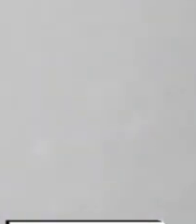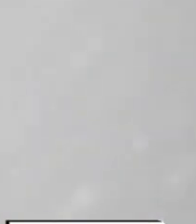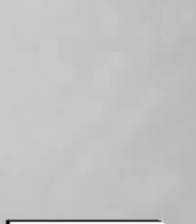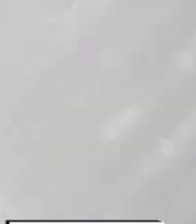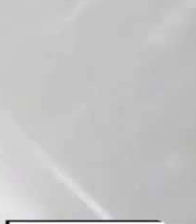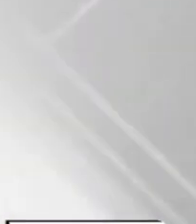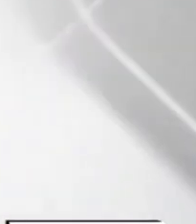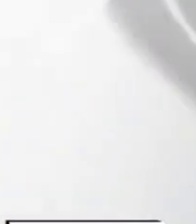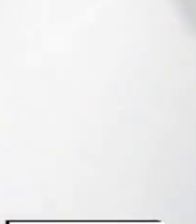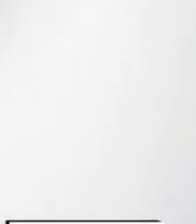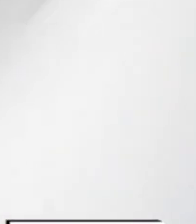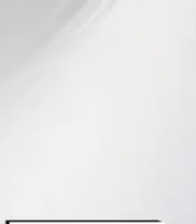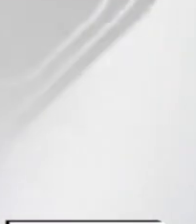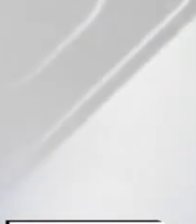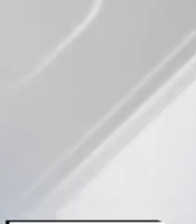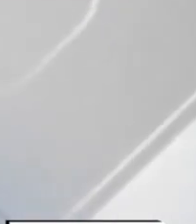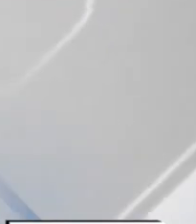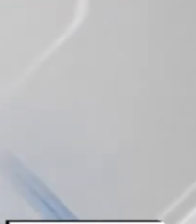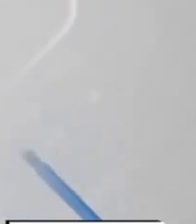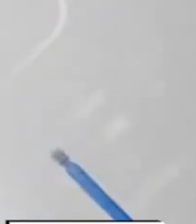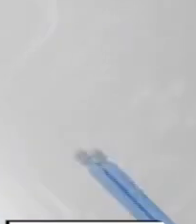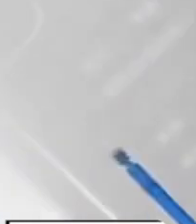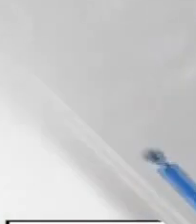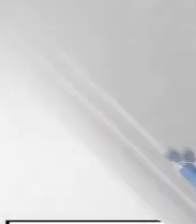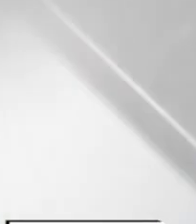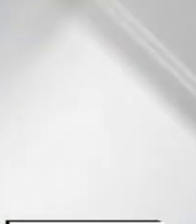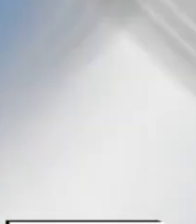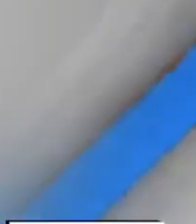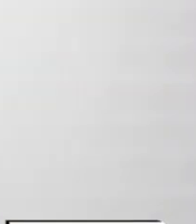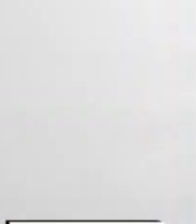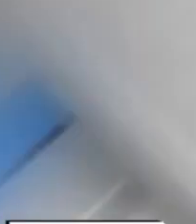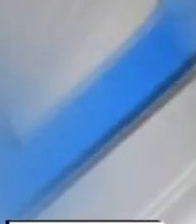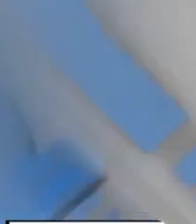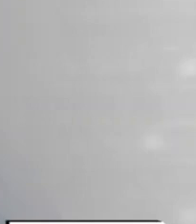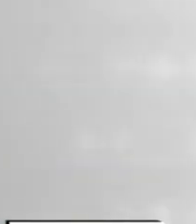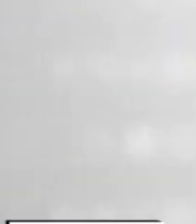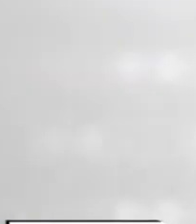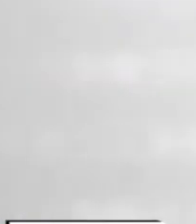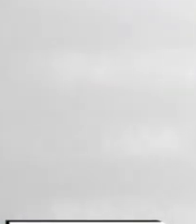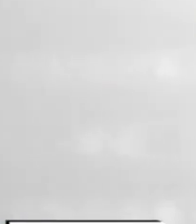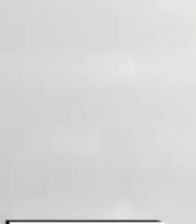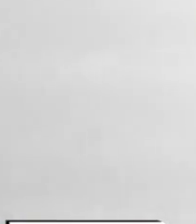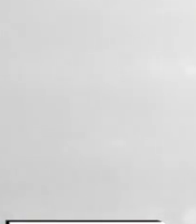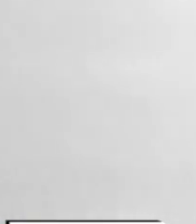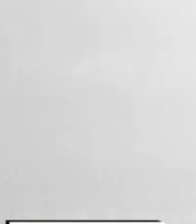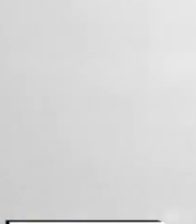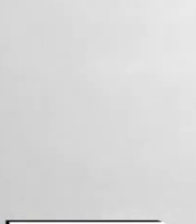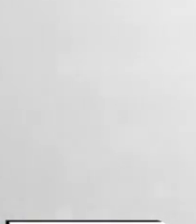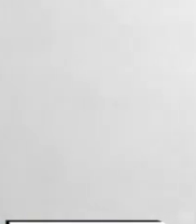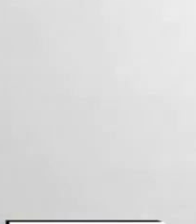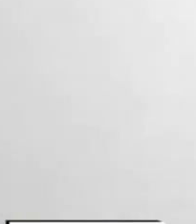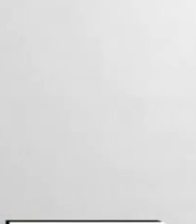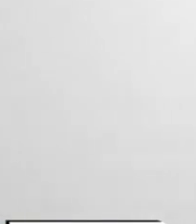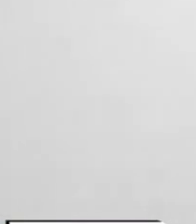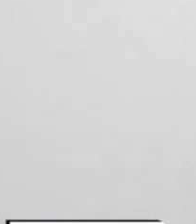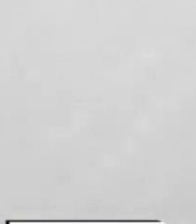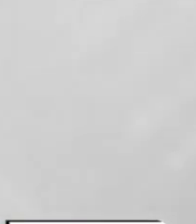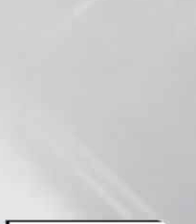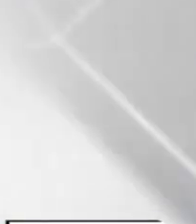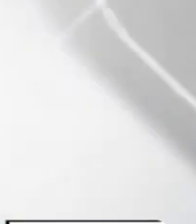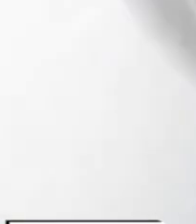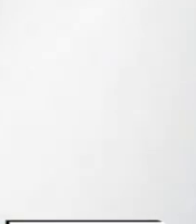cambio el dólar se mantiene estable. La venta se cotiza en 3.423 pesos y la compra en 3.340